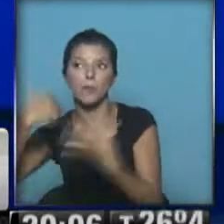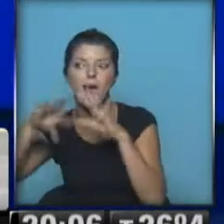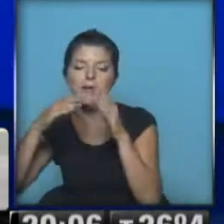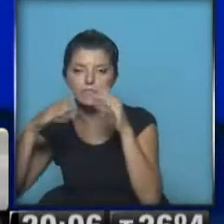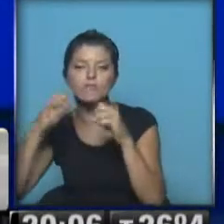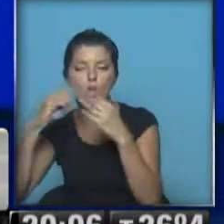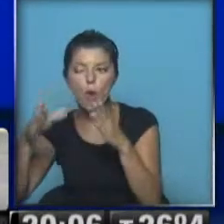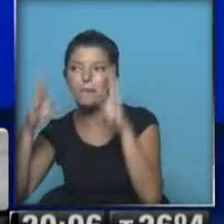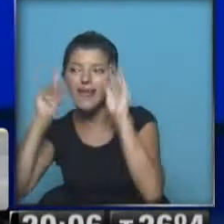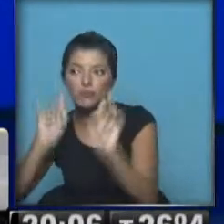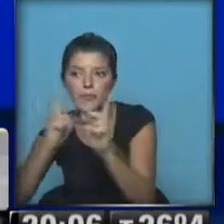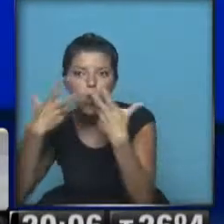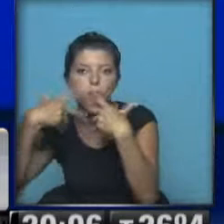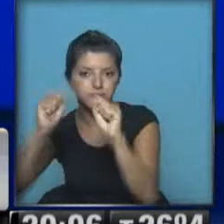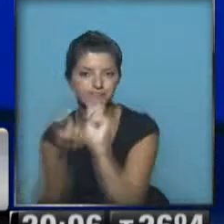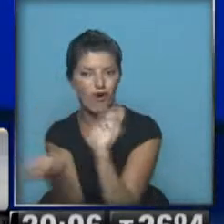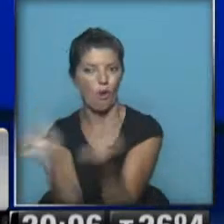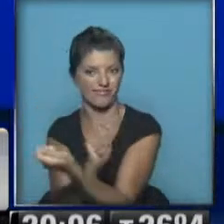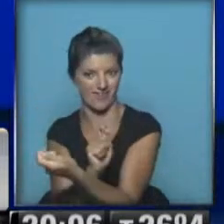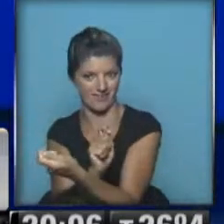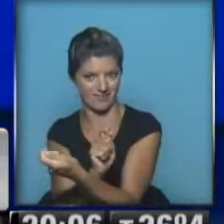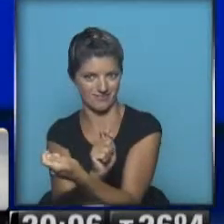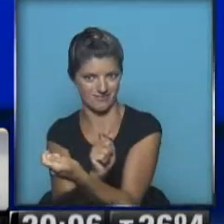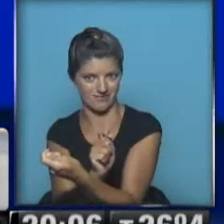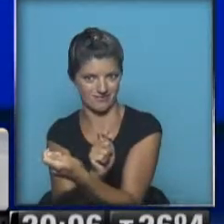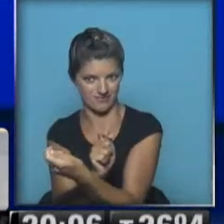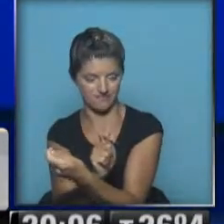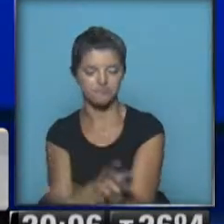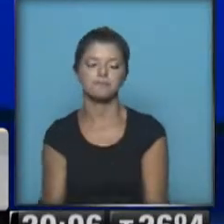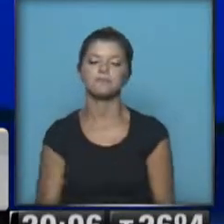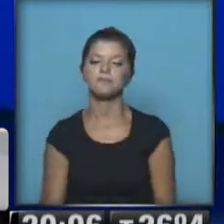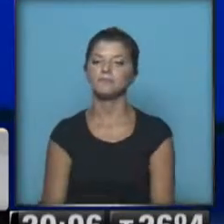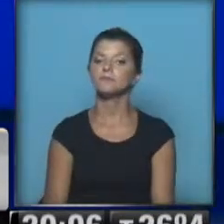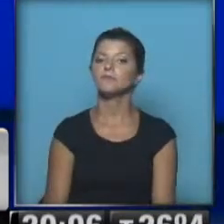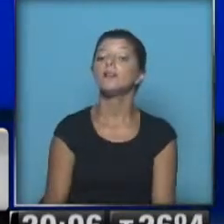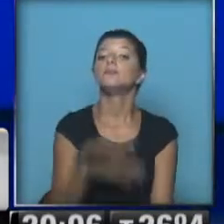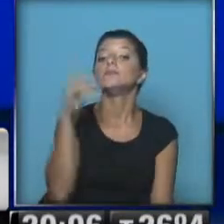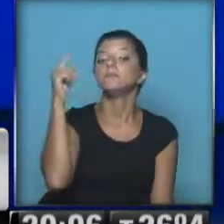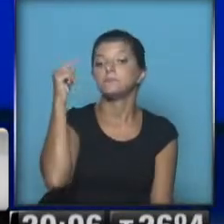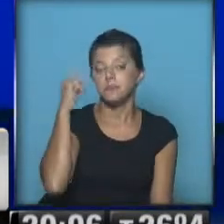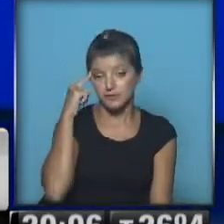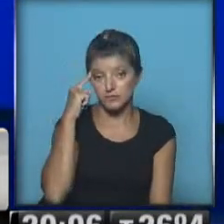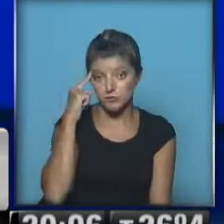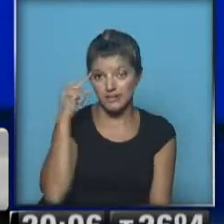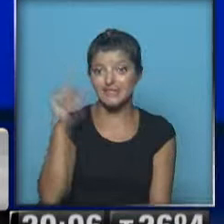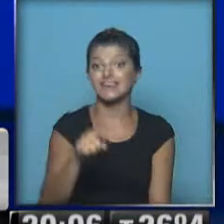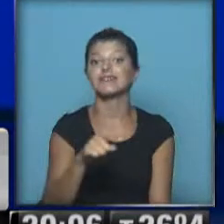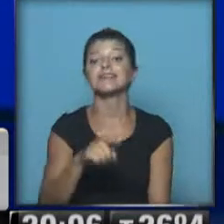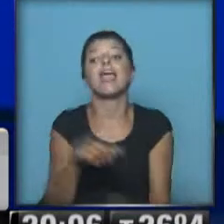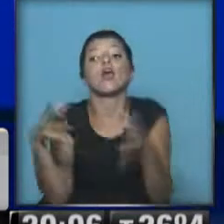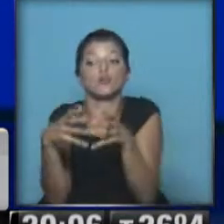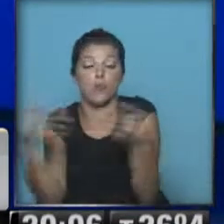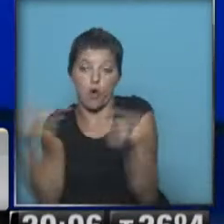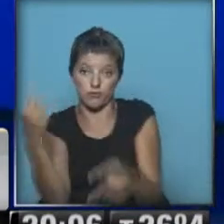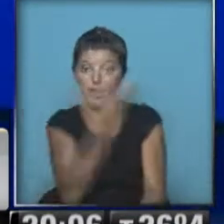a la hora de apalancar ese cambio. Me parece que las identidades partidarias en el universo opositor